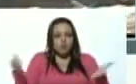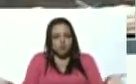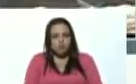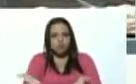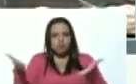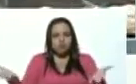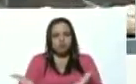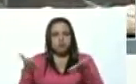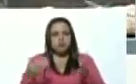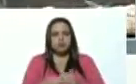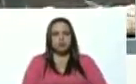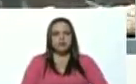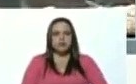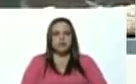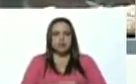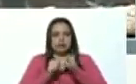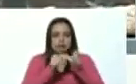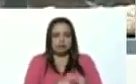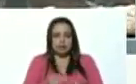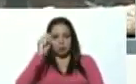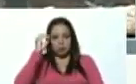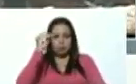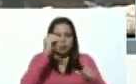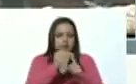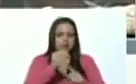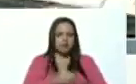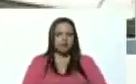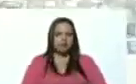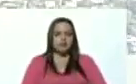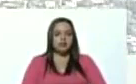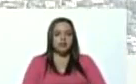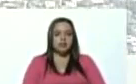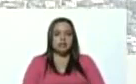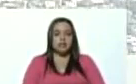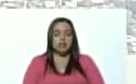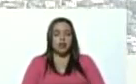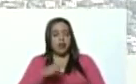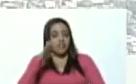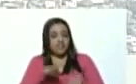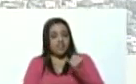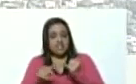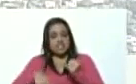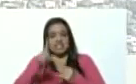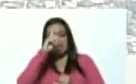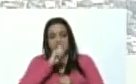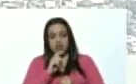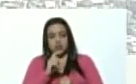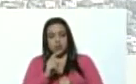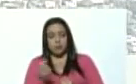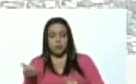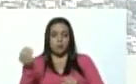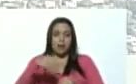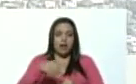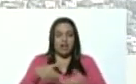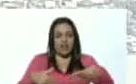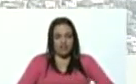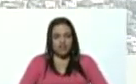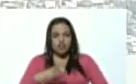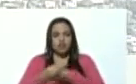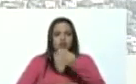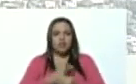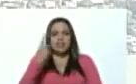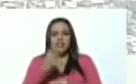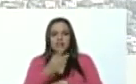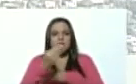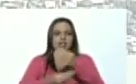relanzamiento y fijar la meta. En lo que queda de este año y la suma de esfuerzos que hemos hecho, debemos